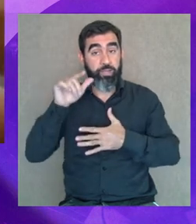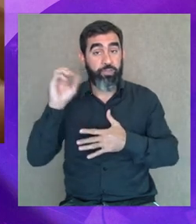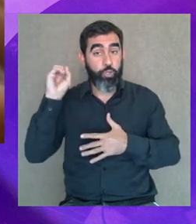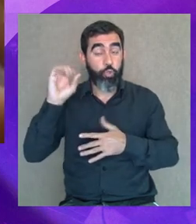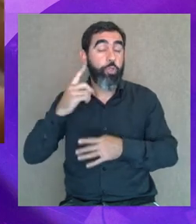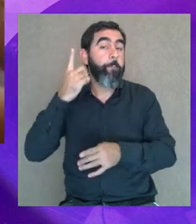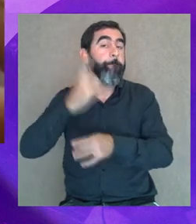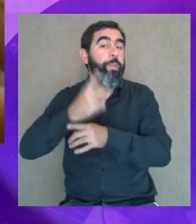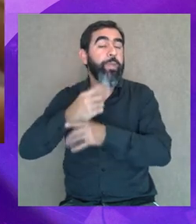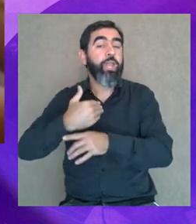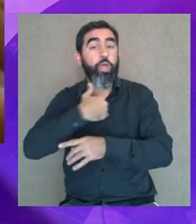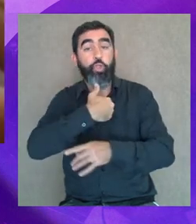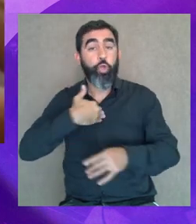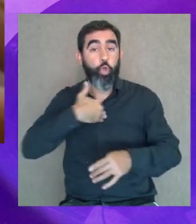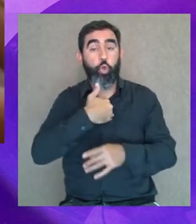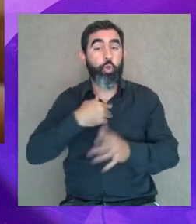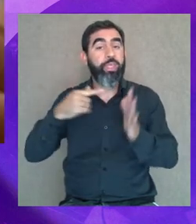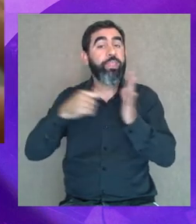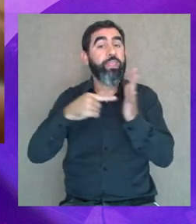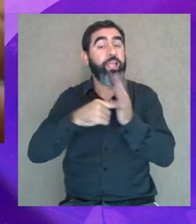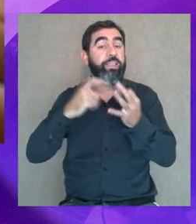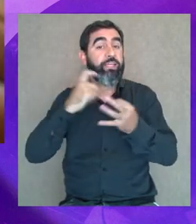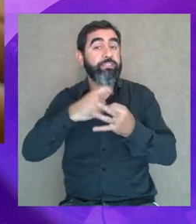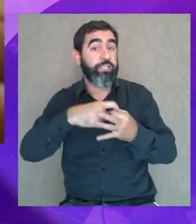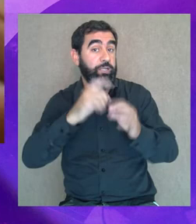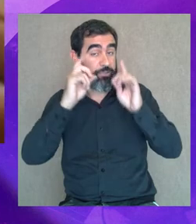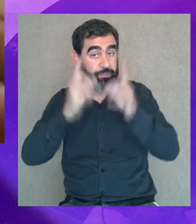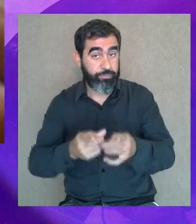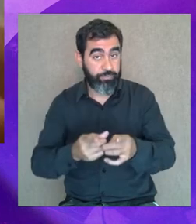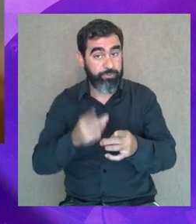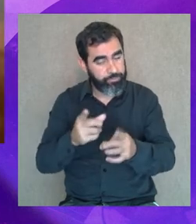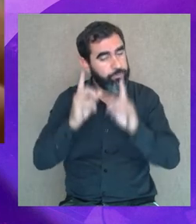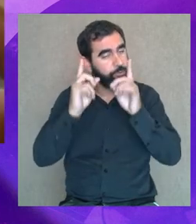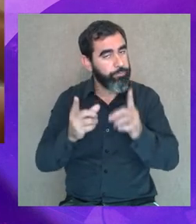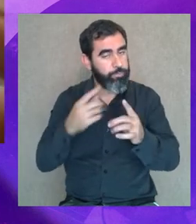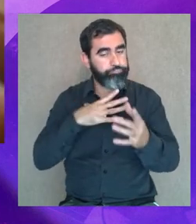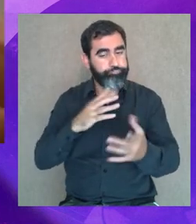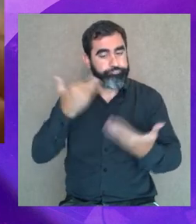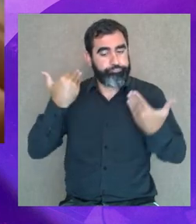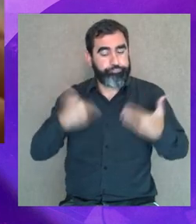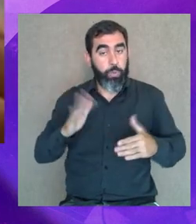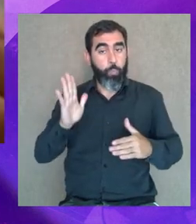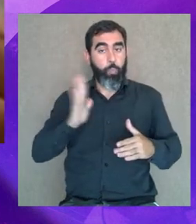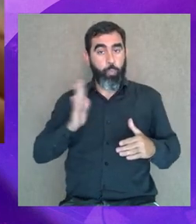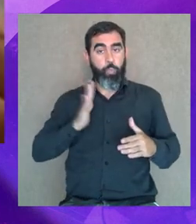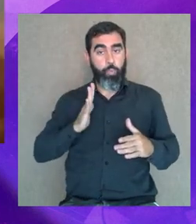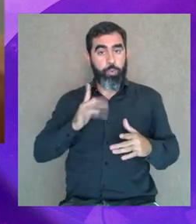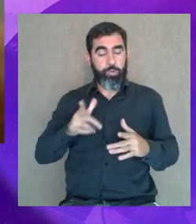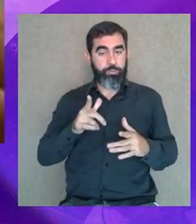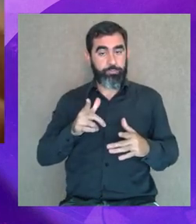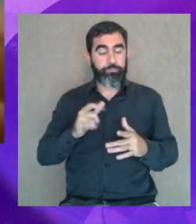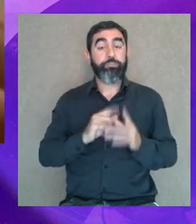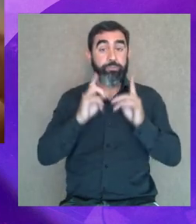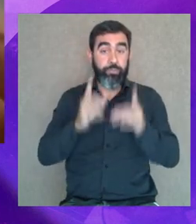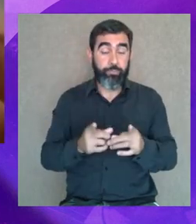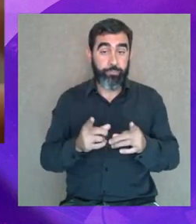sobre fueron las primeras en ocupar roles de delegadas gremiales también entonces eso también posicionó a la mujer era la